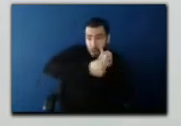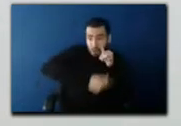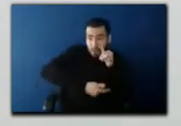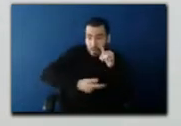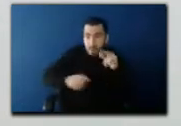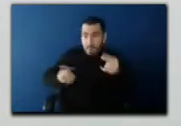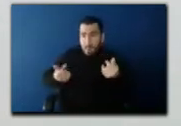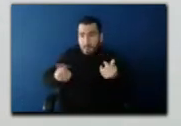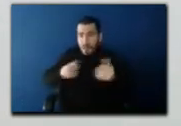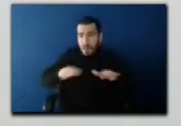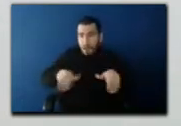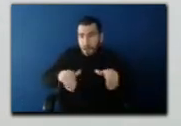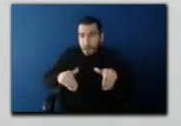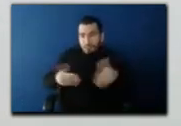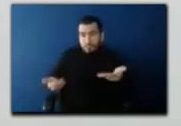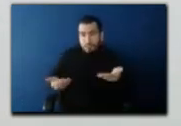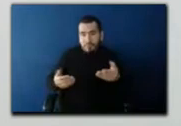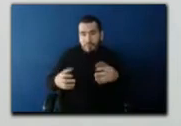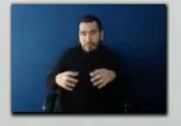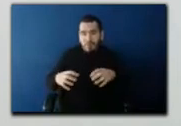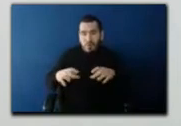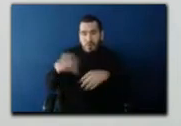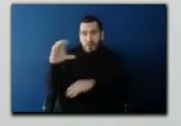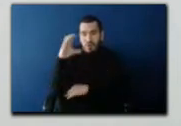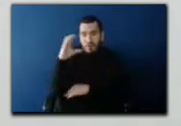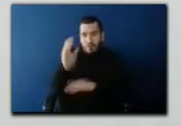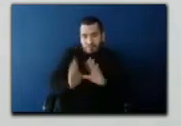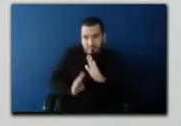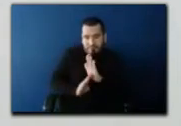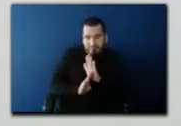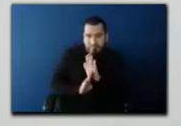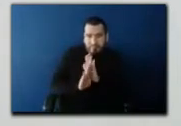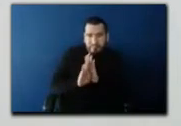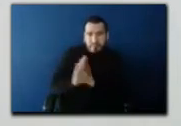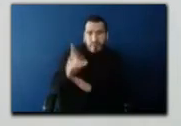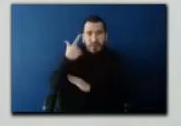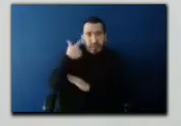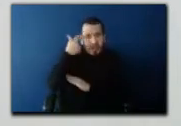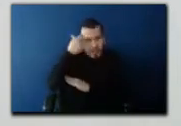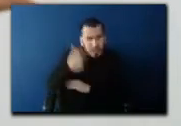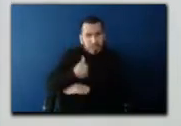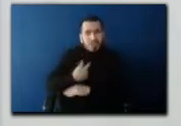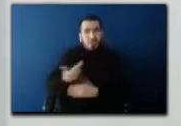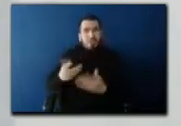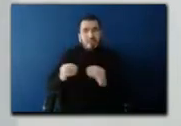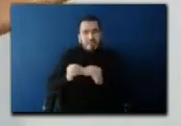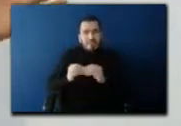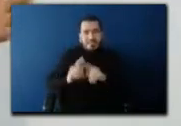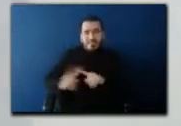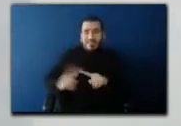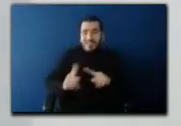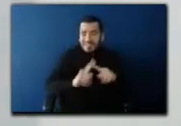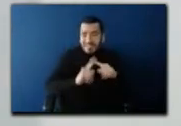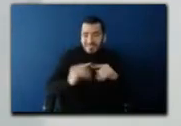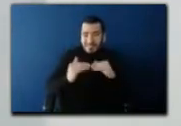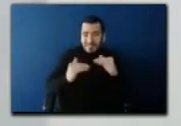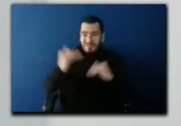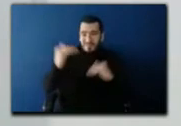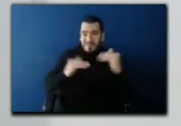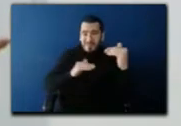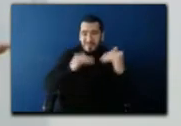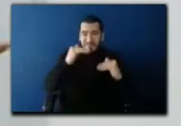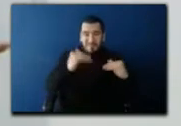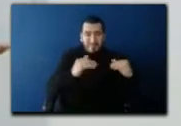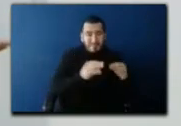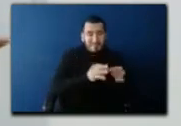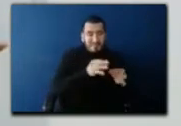país emergente donde todavía tenemos muchos retos y tenemos muchas diferencias regionales, una gran extensión, una zona de población rural importante. Por